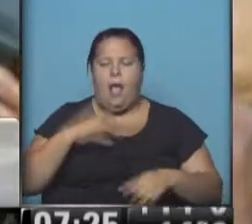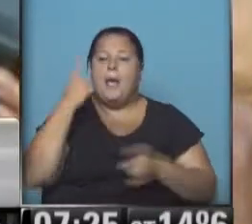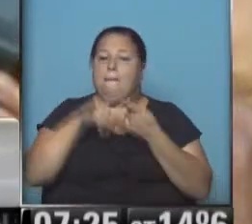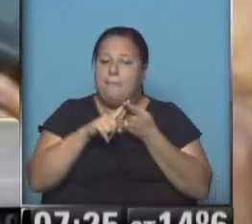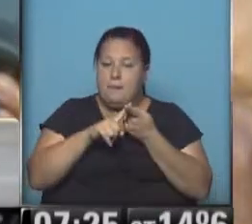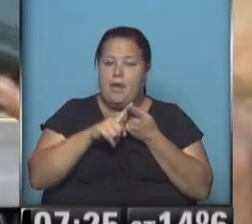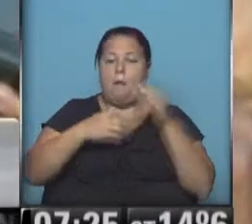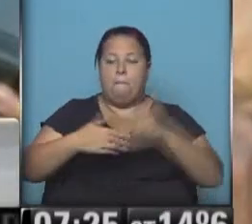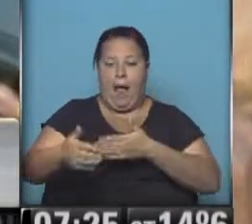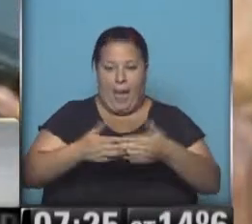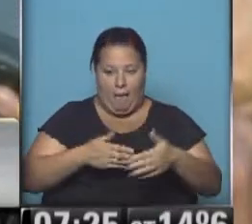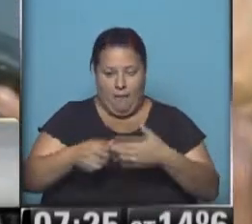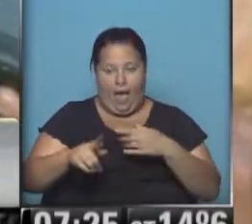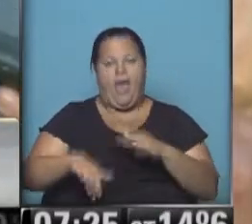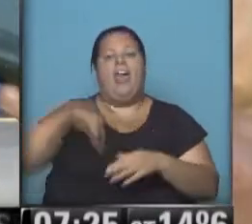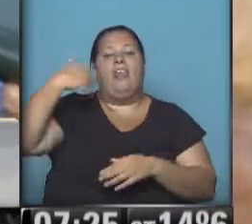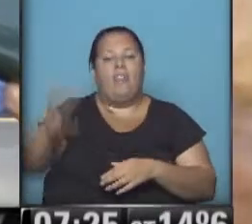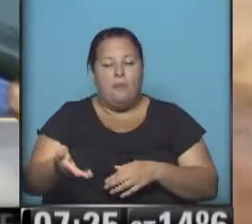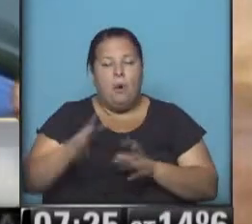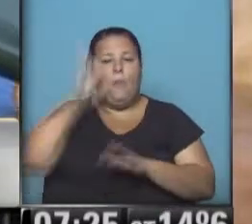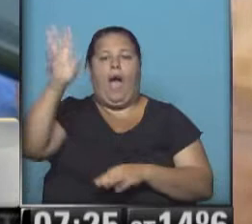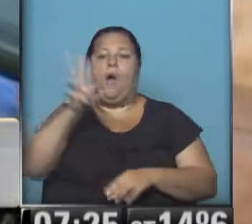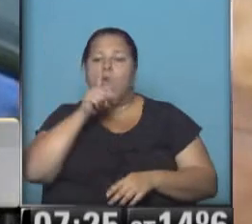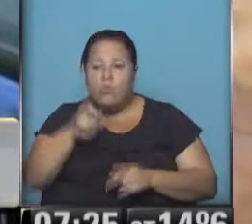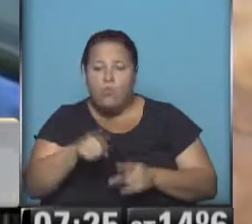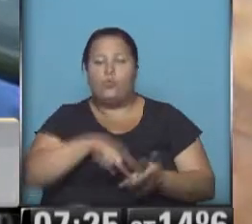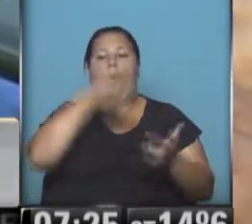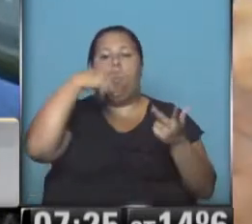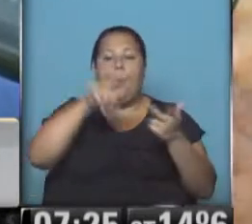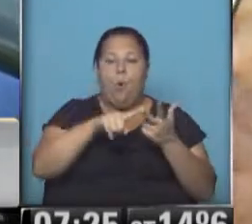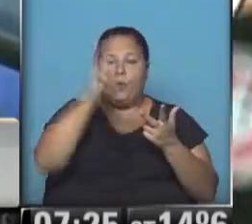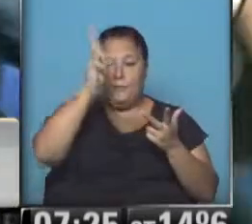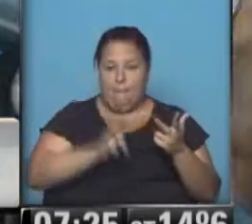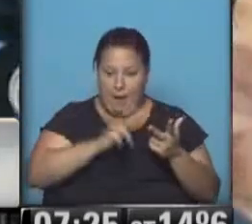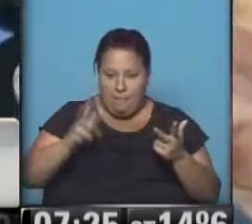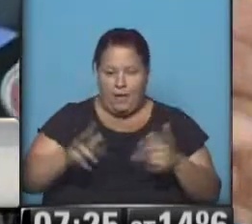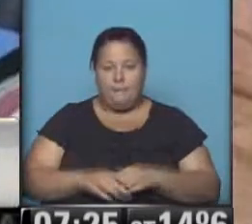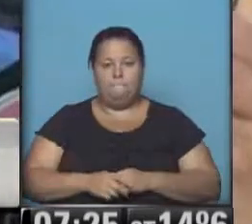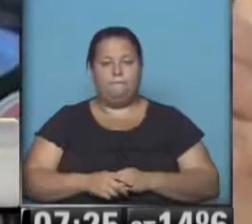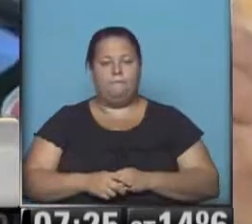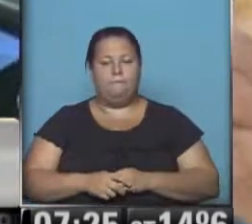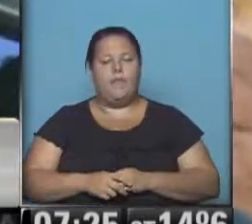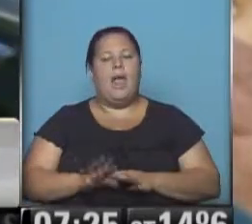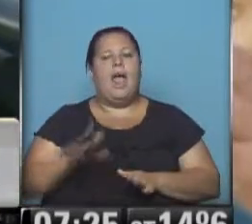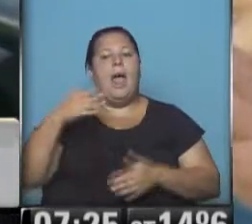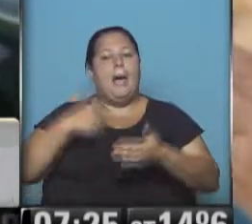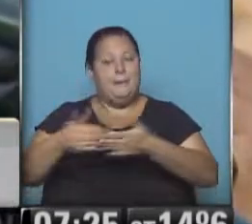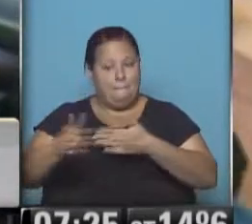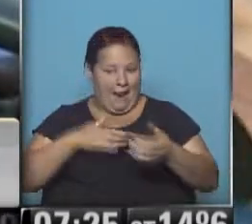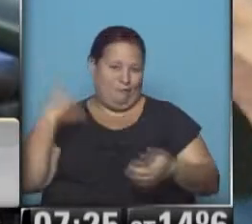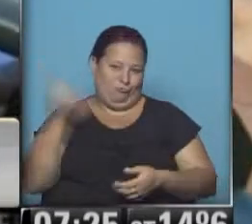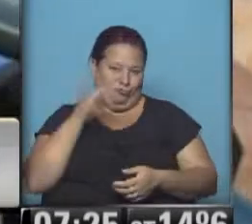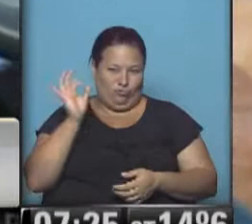primero Panamá, posteriormente iría a Rusia y luego con su santidad. El de Panamá lo